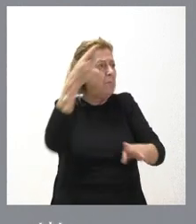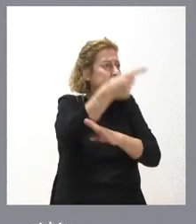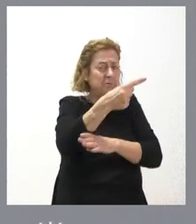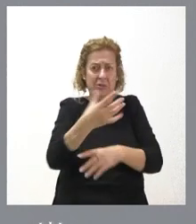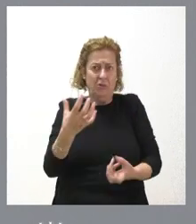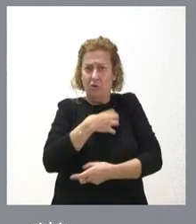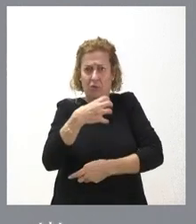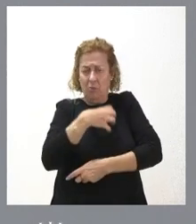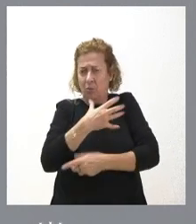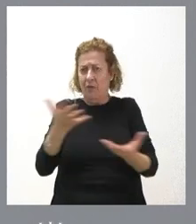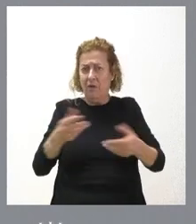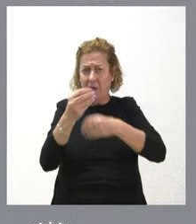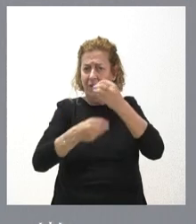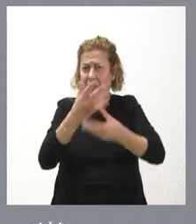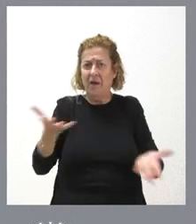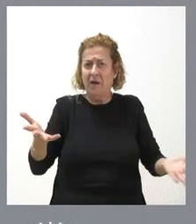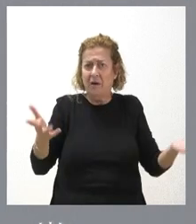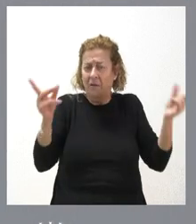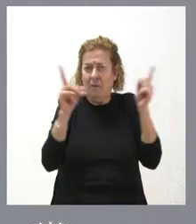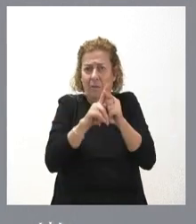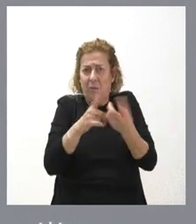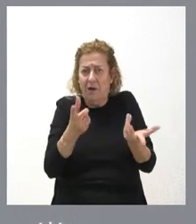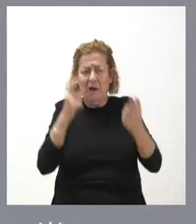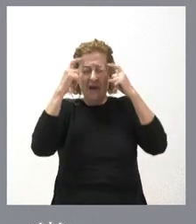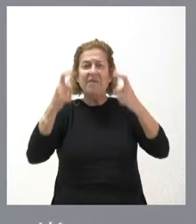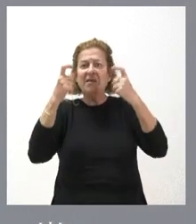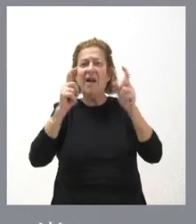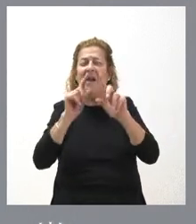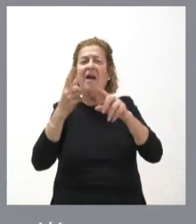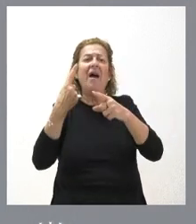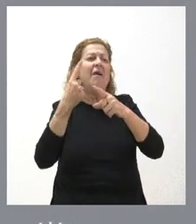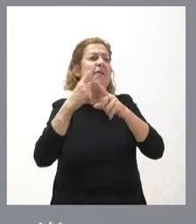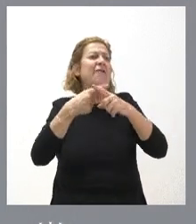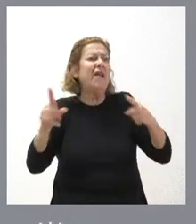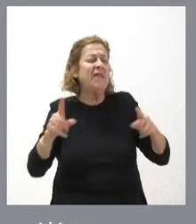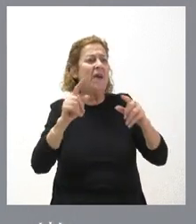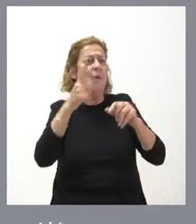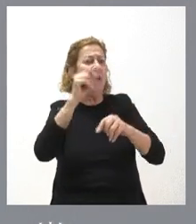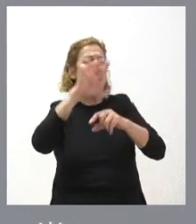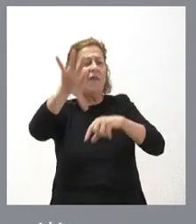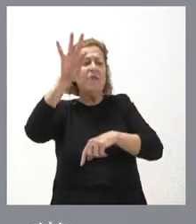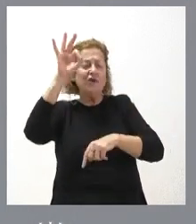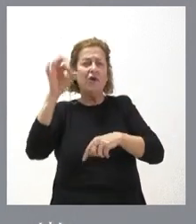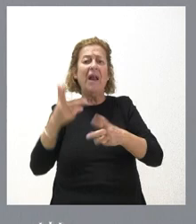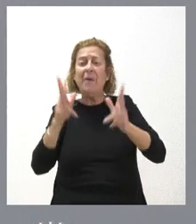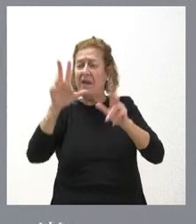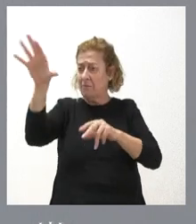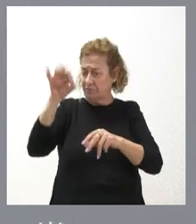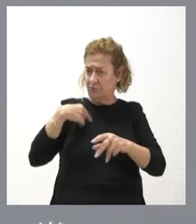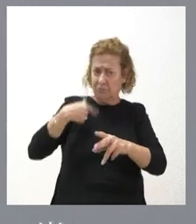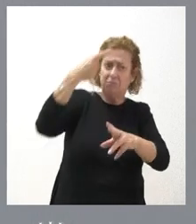que cree disfunciones intentando cambiar una decisión que tomaron en plena libertad